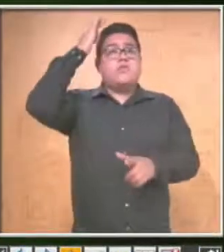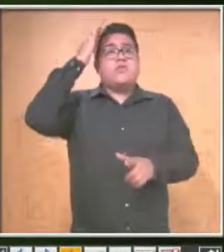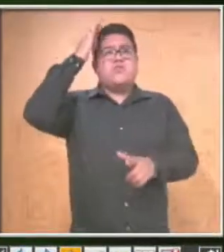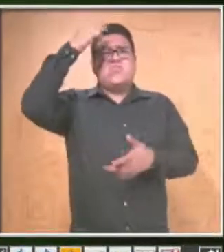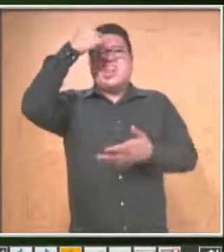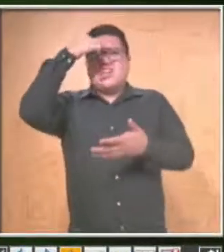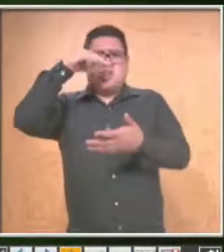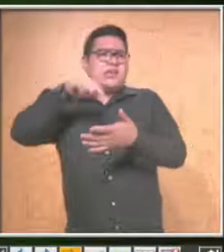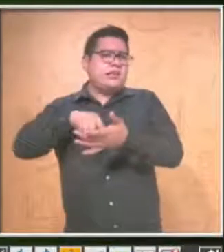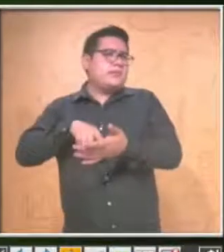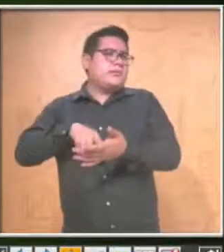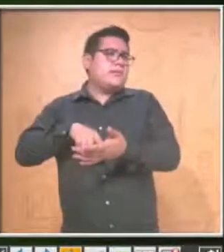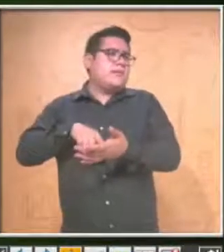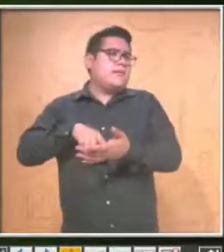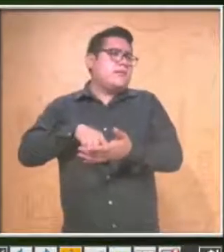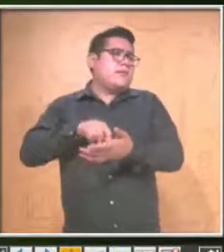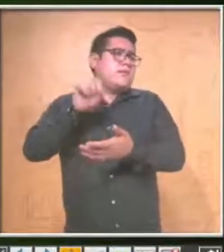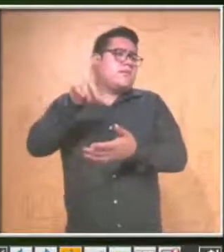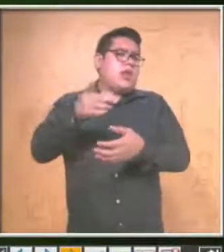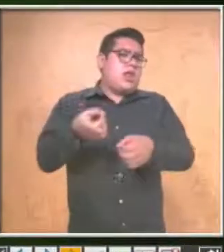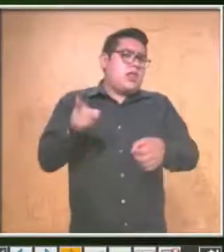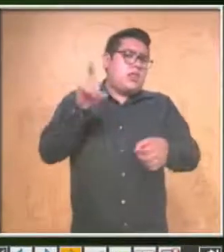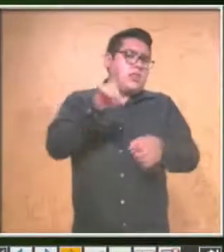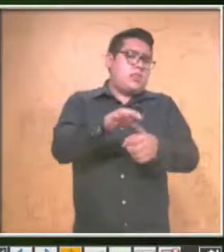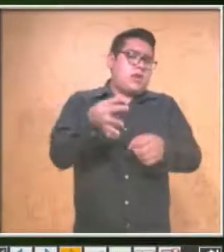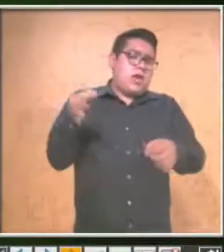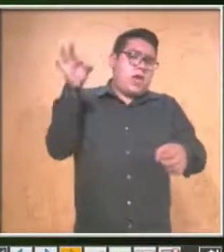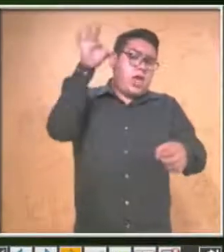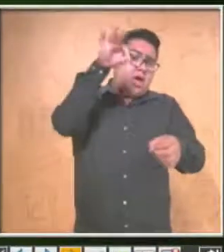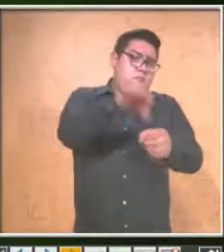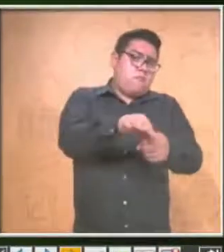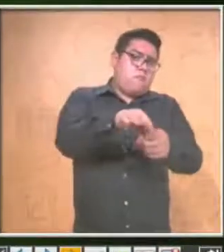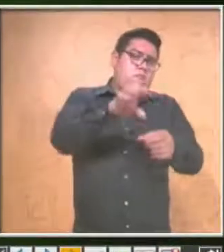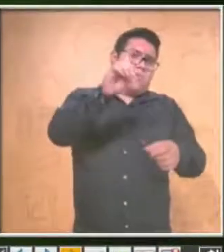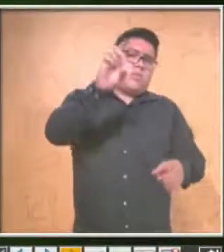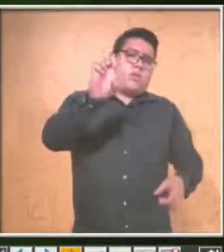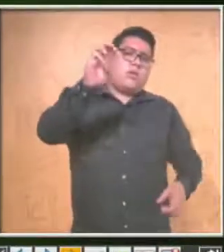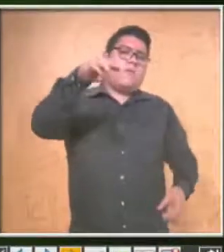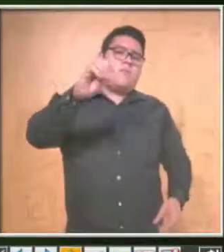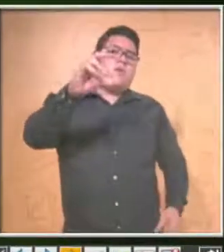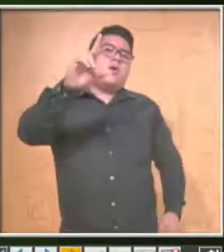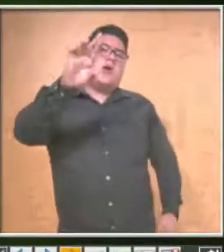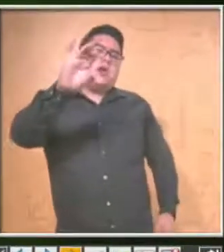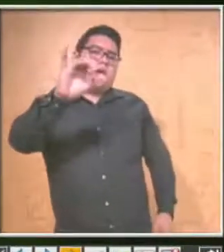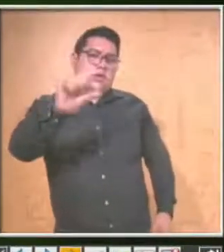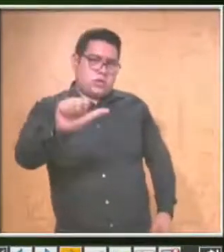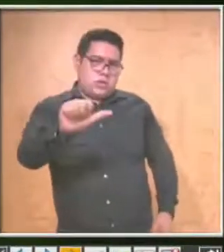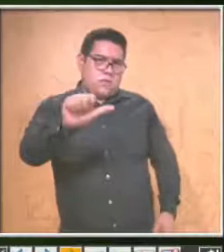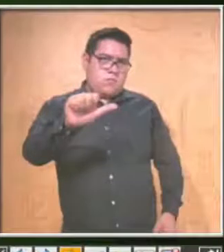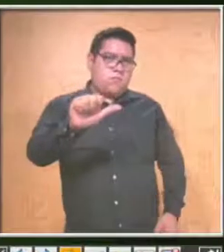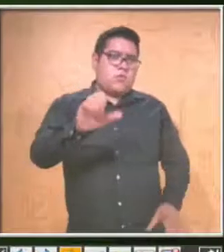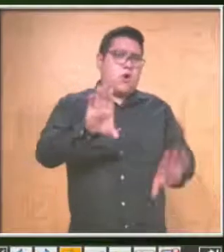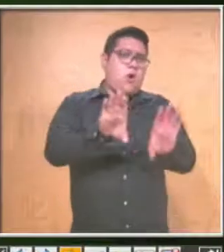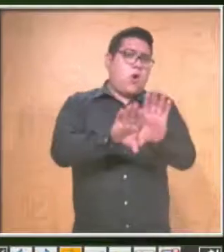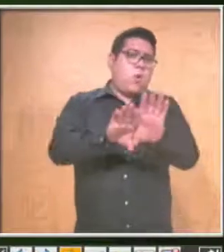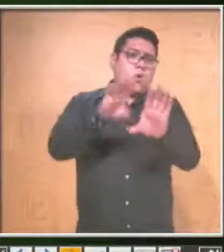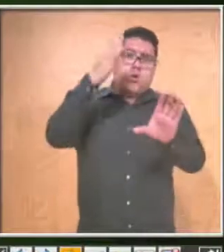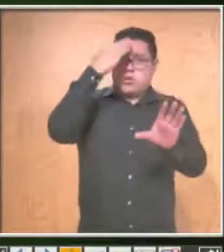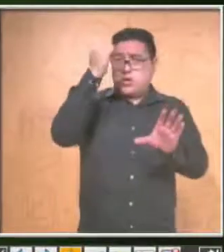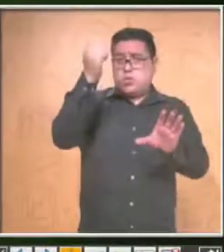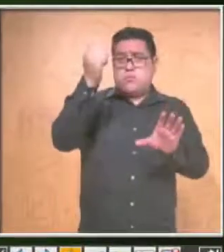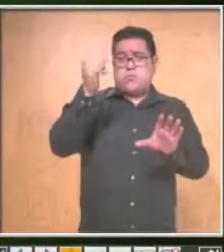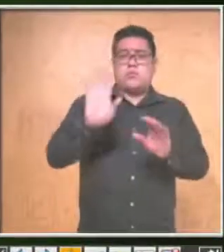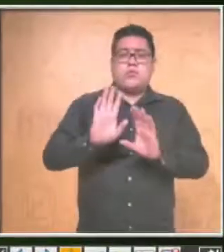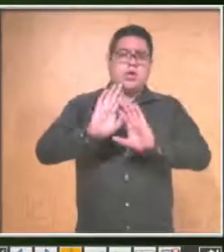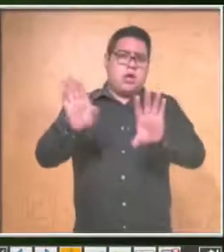su zona, la democracia como concepto, quizá revisaste ya también en segundo grado y revisarás en